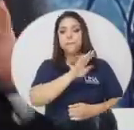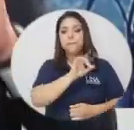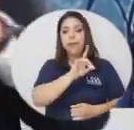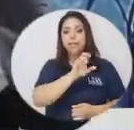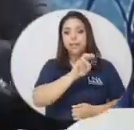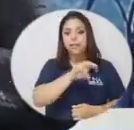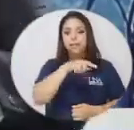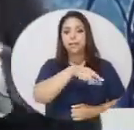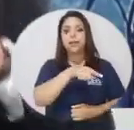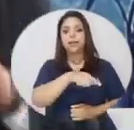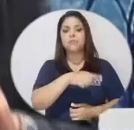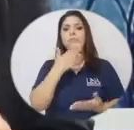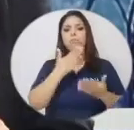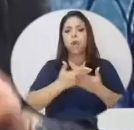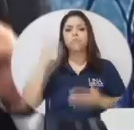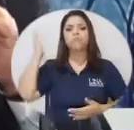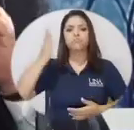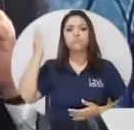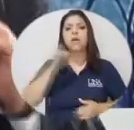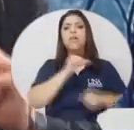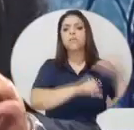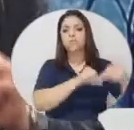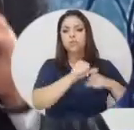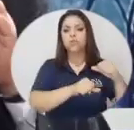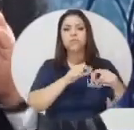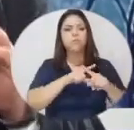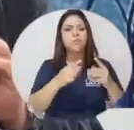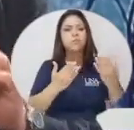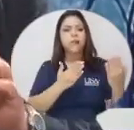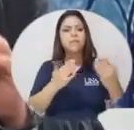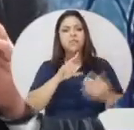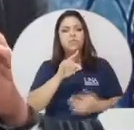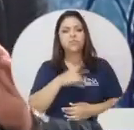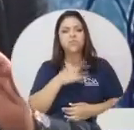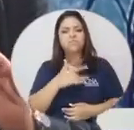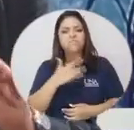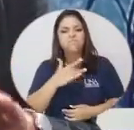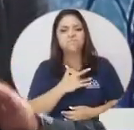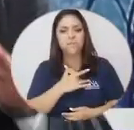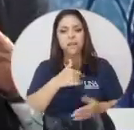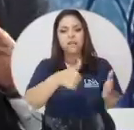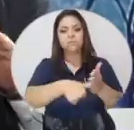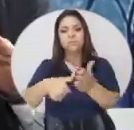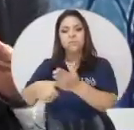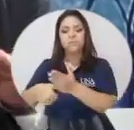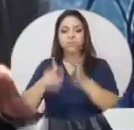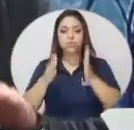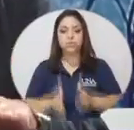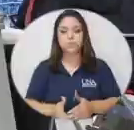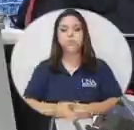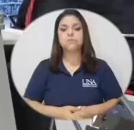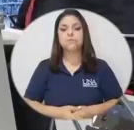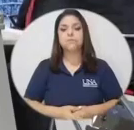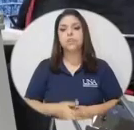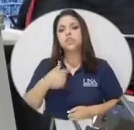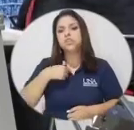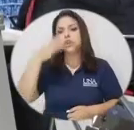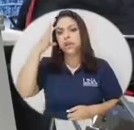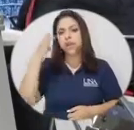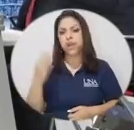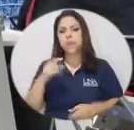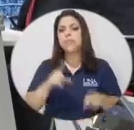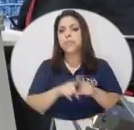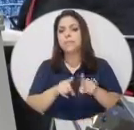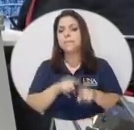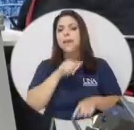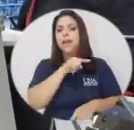ha presentado buenos mensajes, pero tal vez no calan tan fuertemente en una parte del electorado. Yo creo que además le bajó el